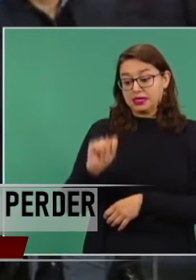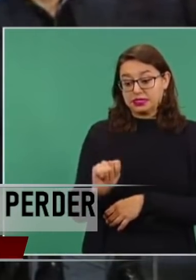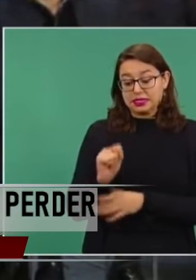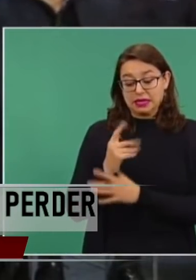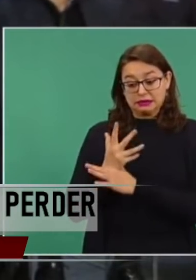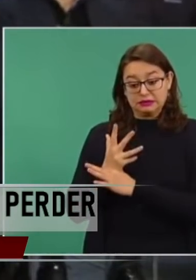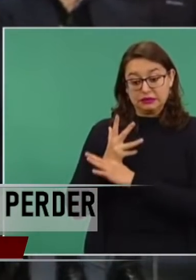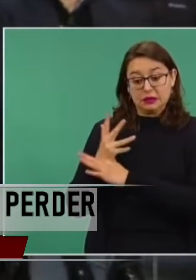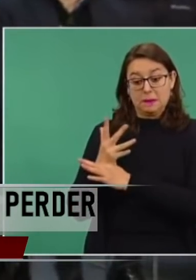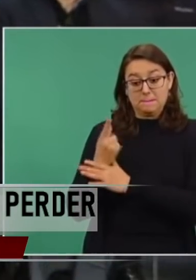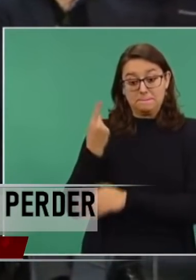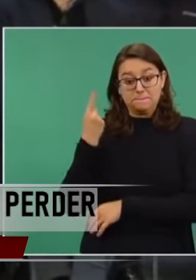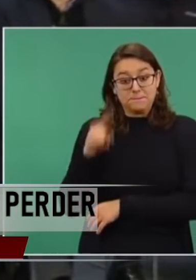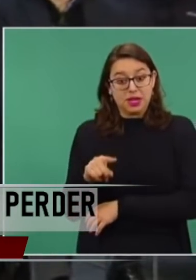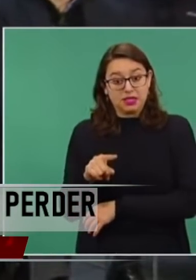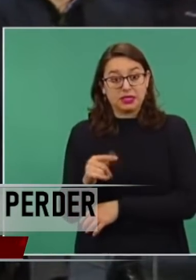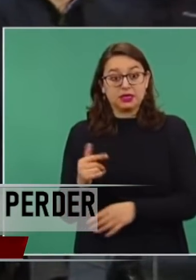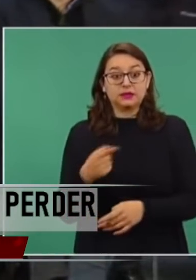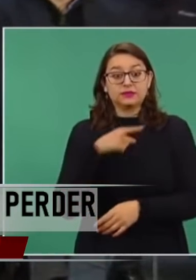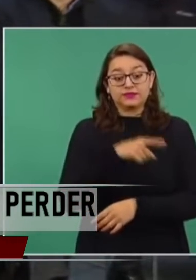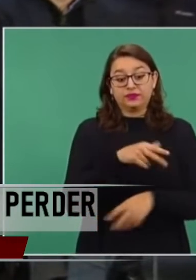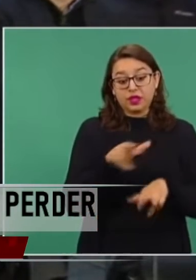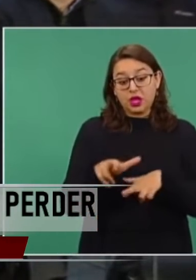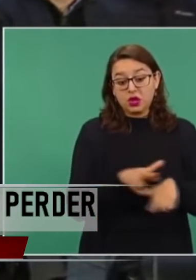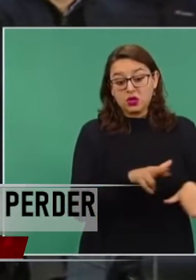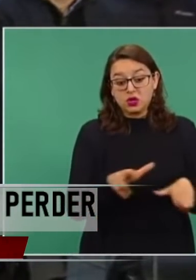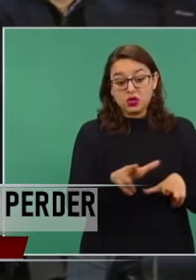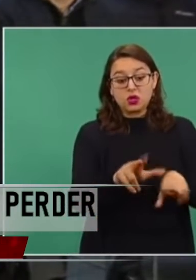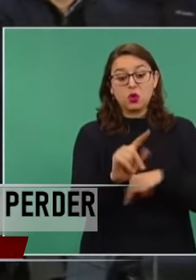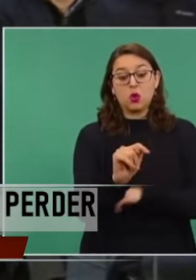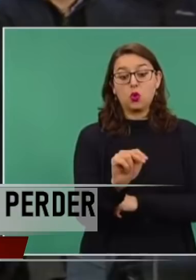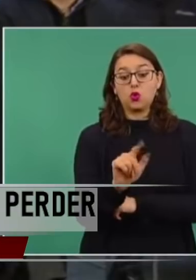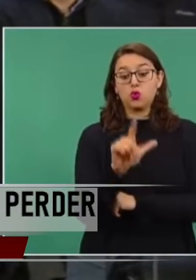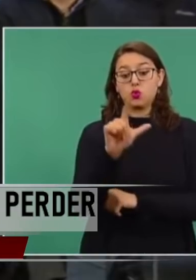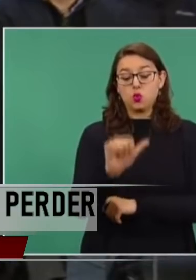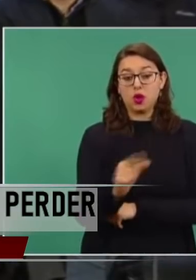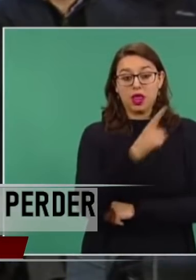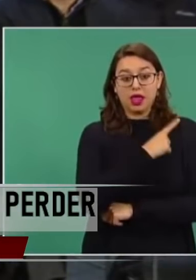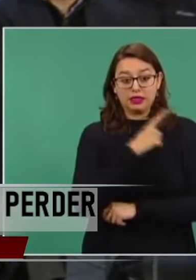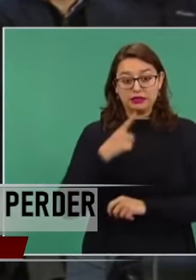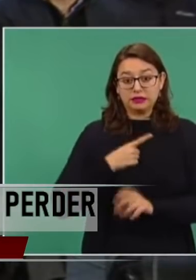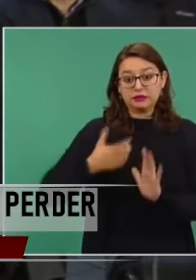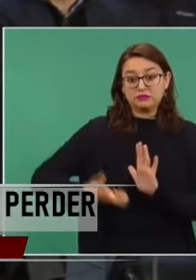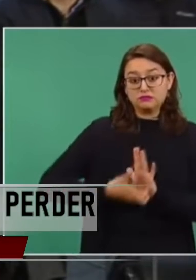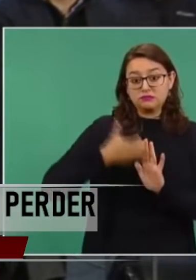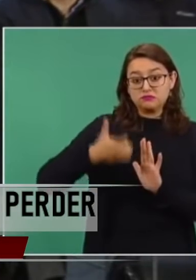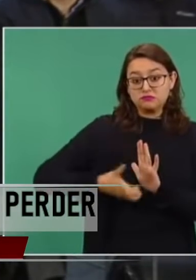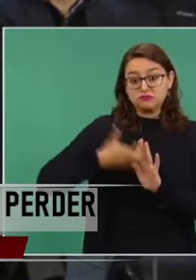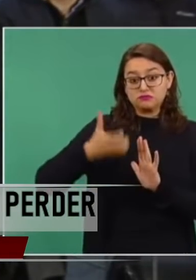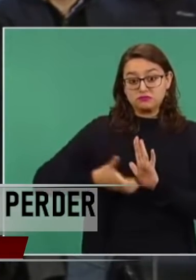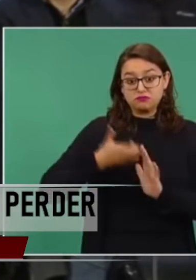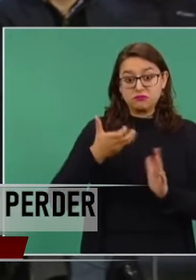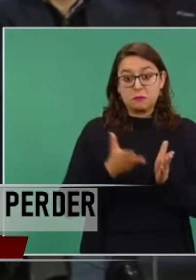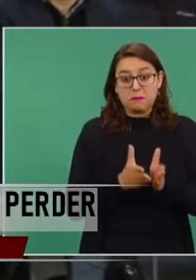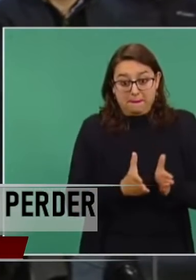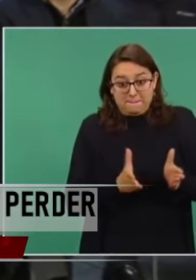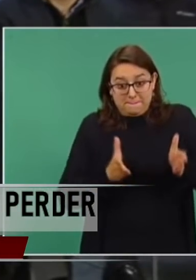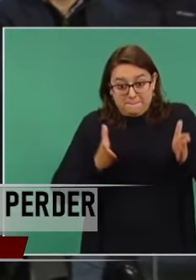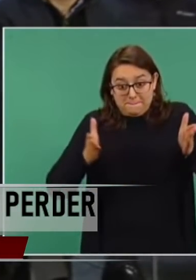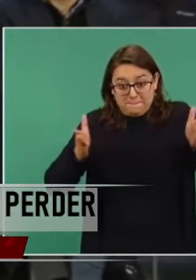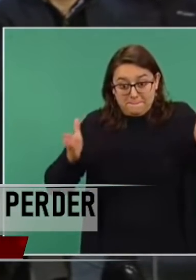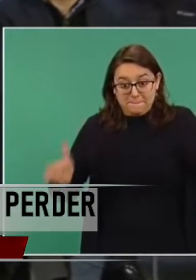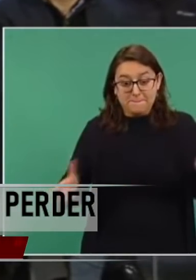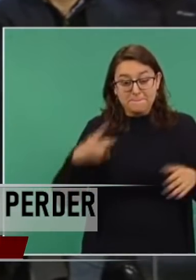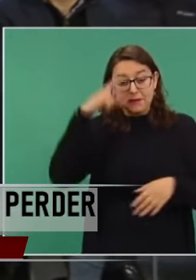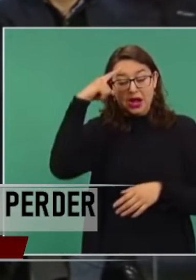ordenado que se hicieran obras en el río Tula obras de ampliación del río para poder darle cauce a las